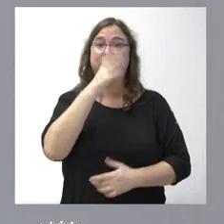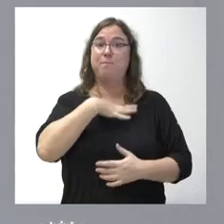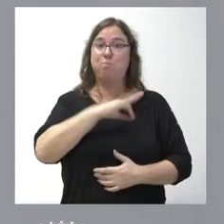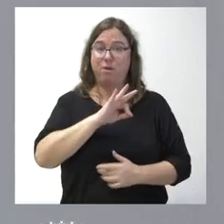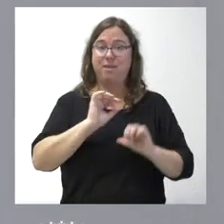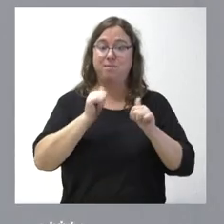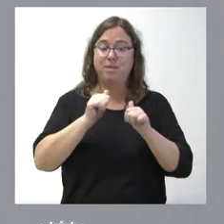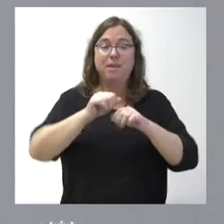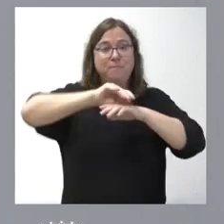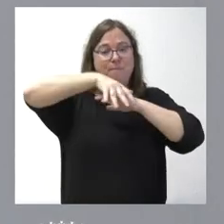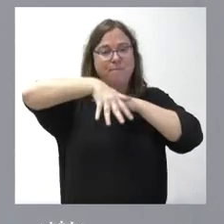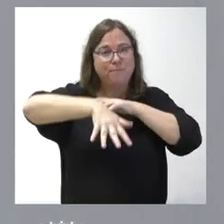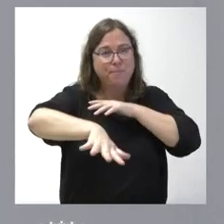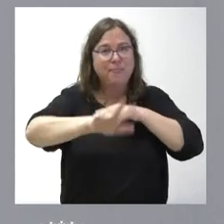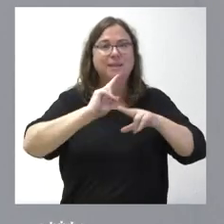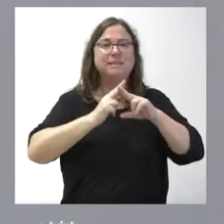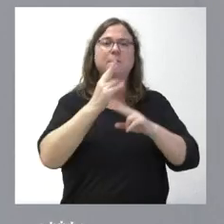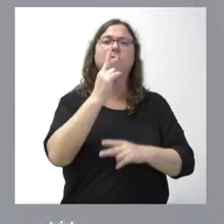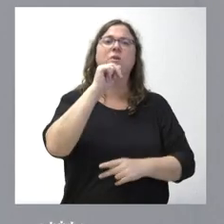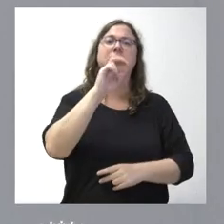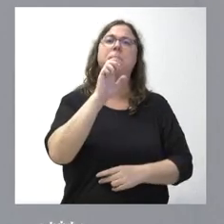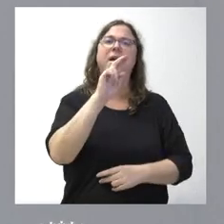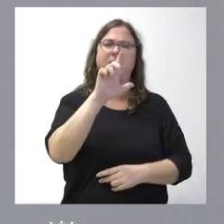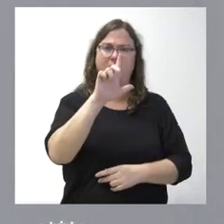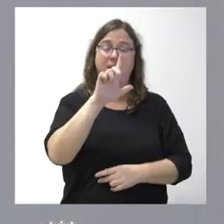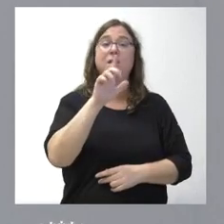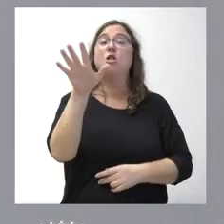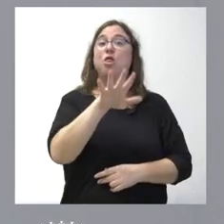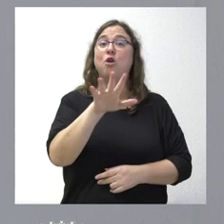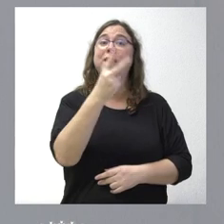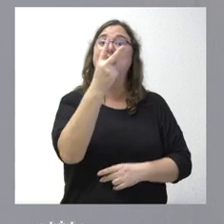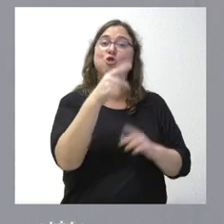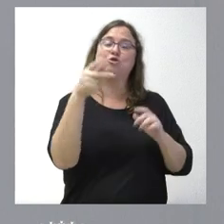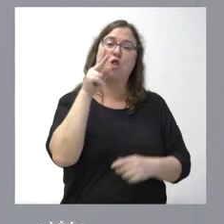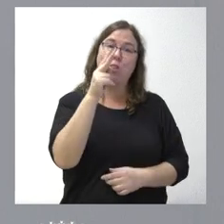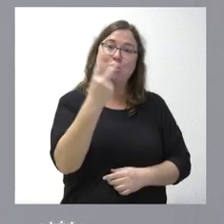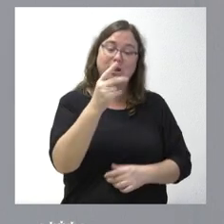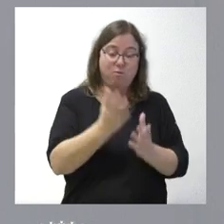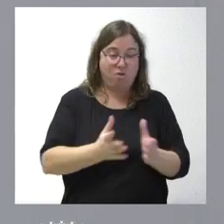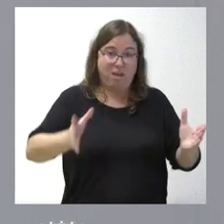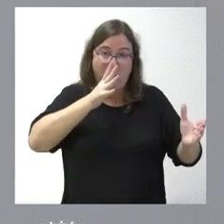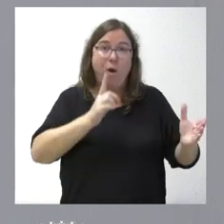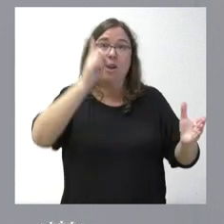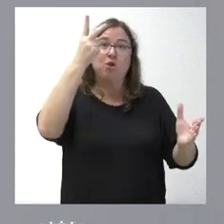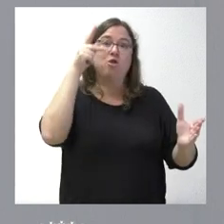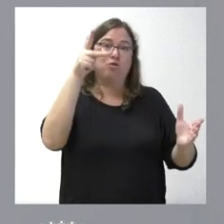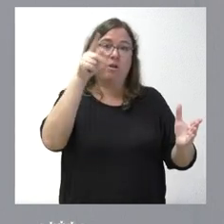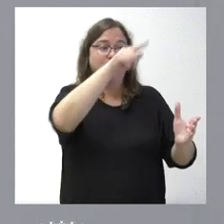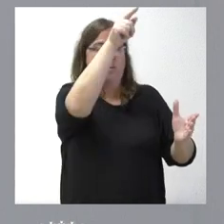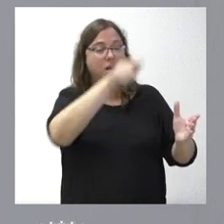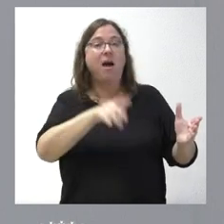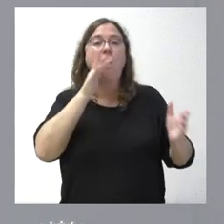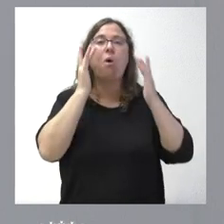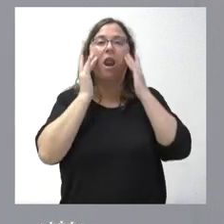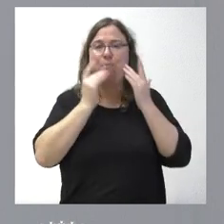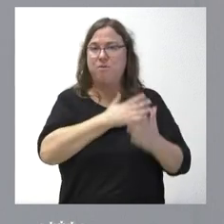El manantial Fuente del parral ubicada 2 km al norte de la laguna se trata de mejorar el